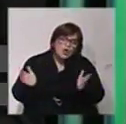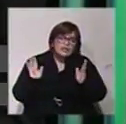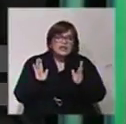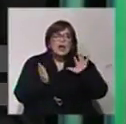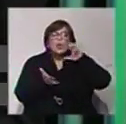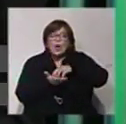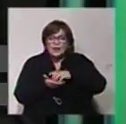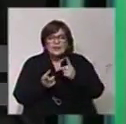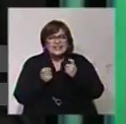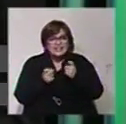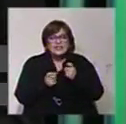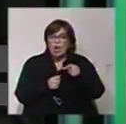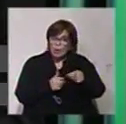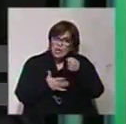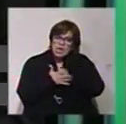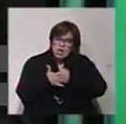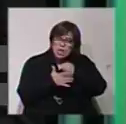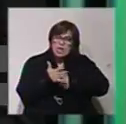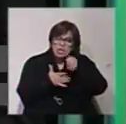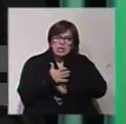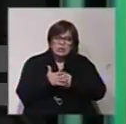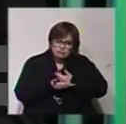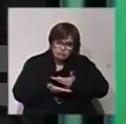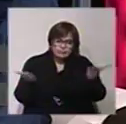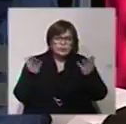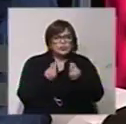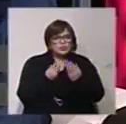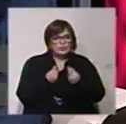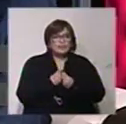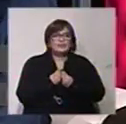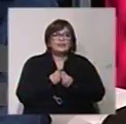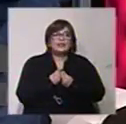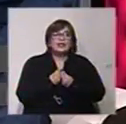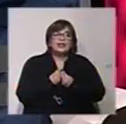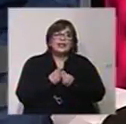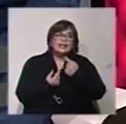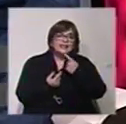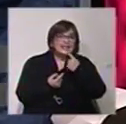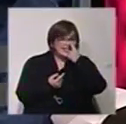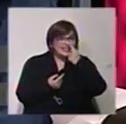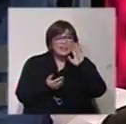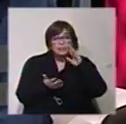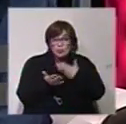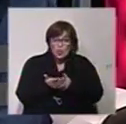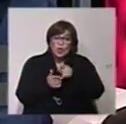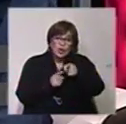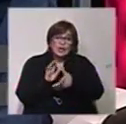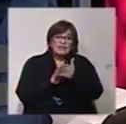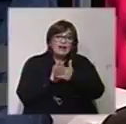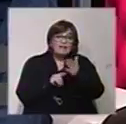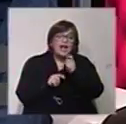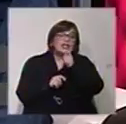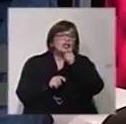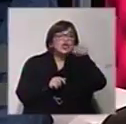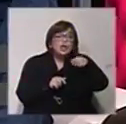lugar. Entonces fue un tipo que desde ese punto de vista, digo, aportó un montón. Bien. Te propongo que hagamos una nota sobre Selmar Baumé en NEPA. Está bueno,